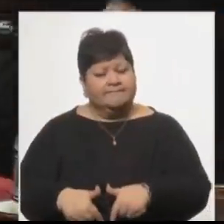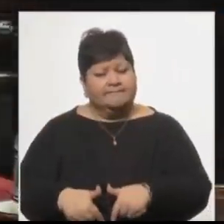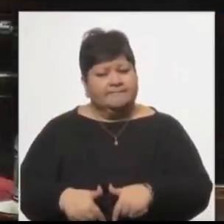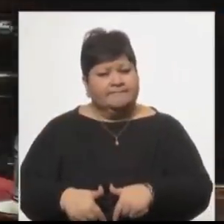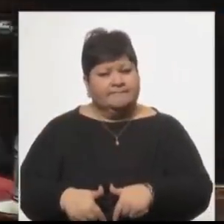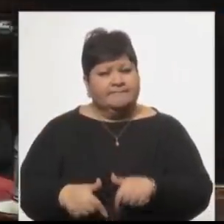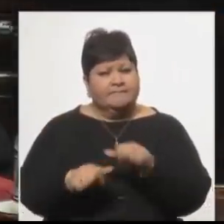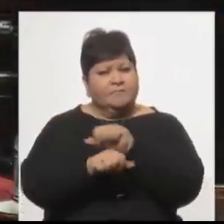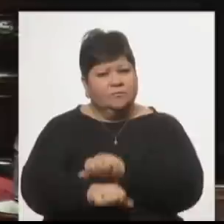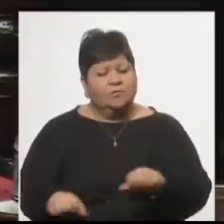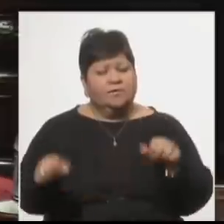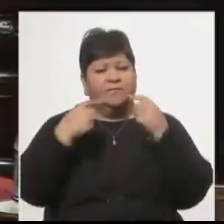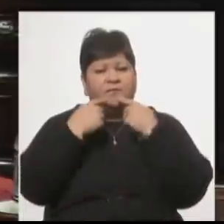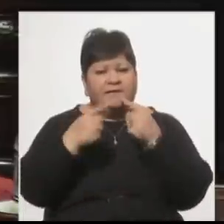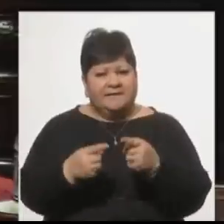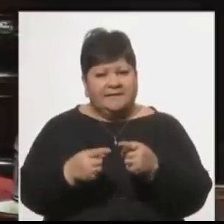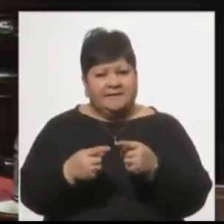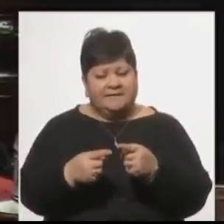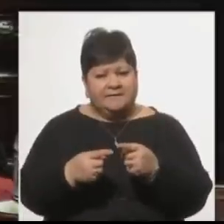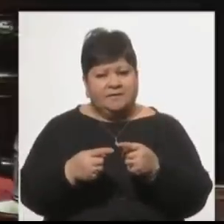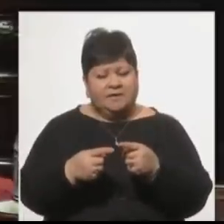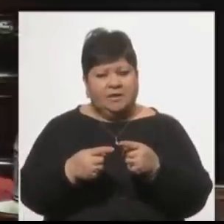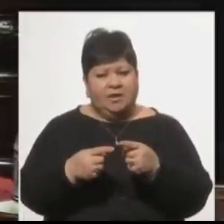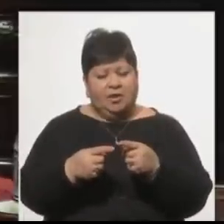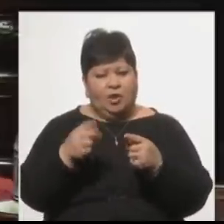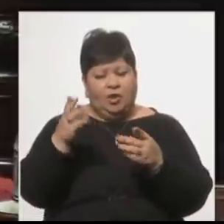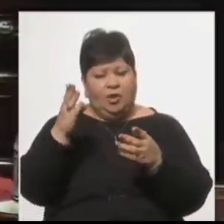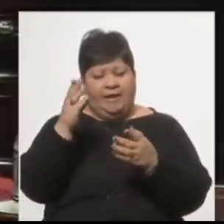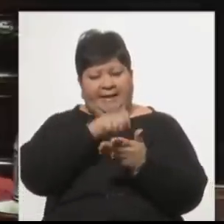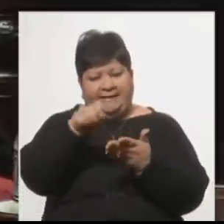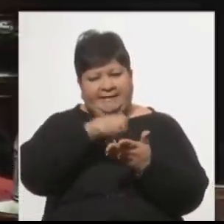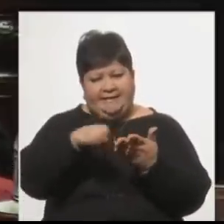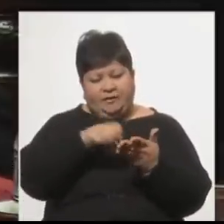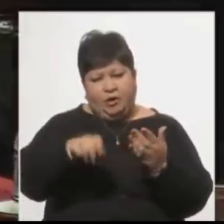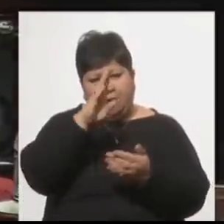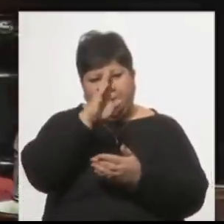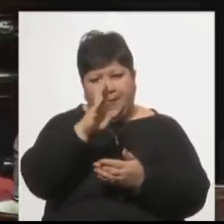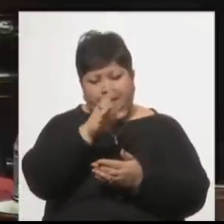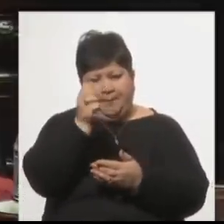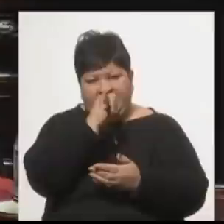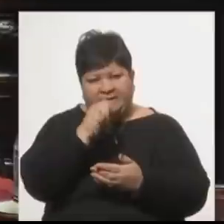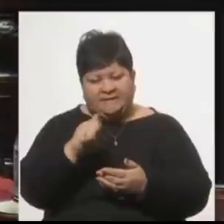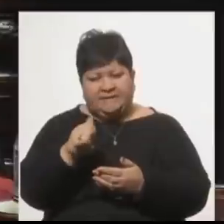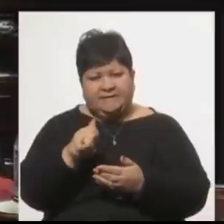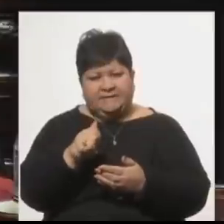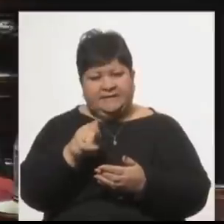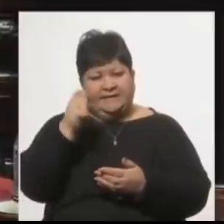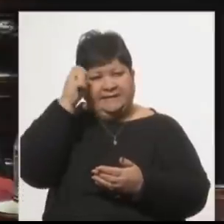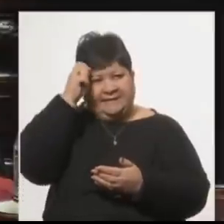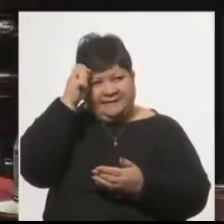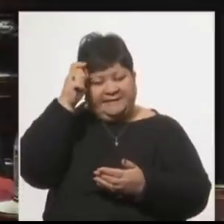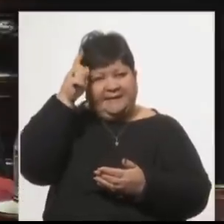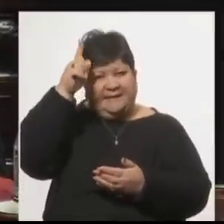decir con Octavio Paz que la inteligencia al fin se encarna,